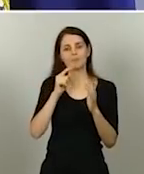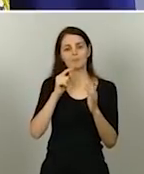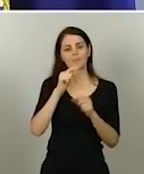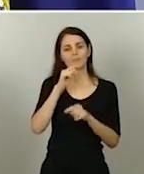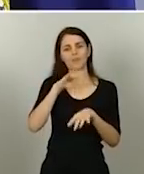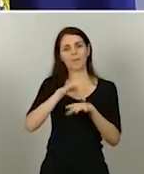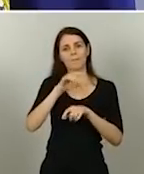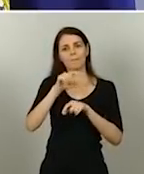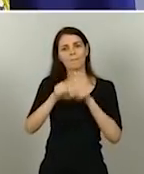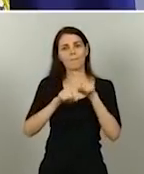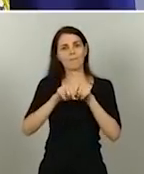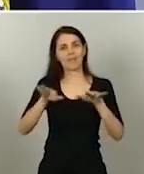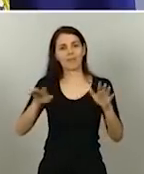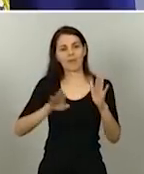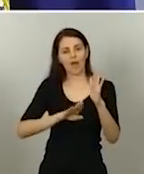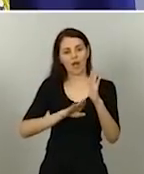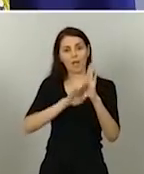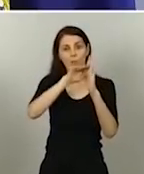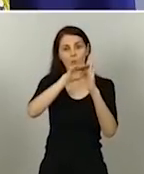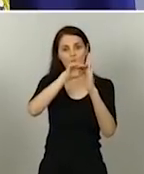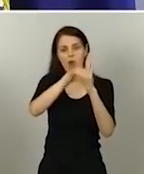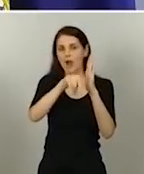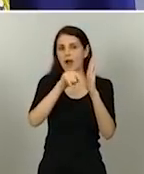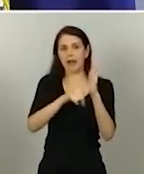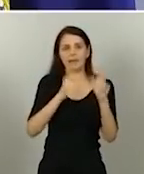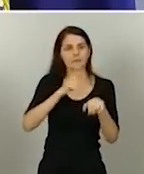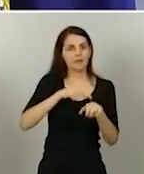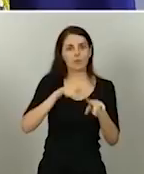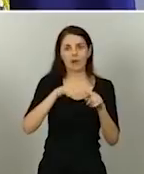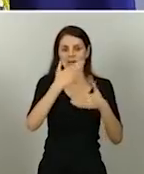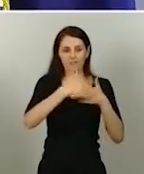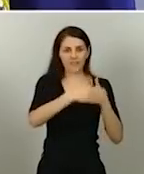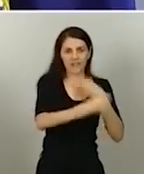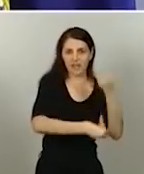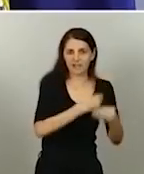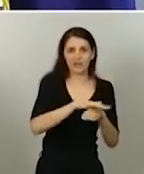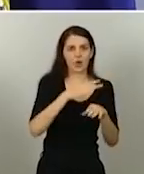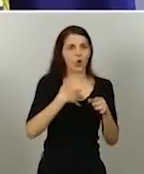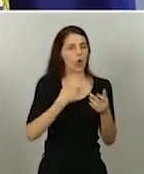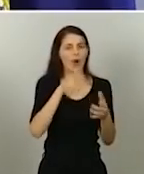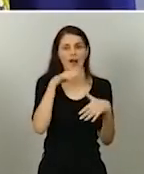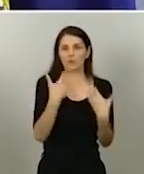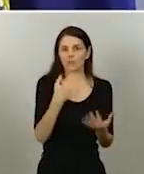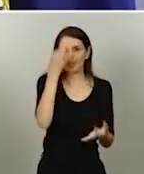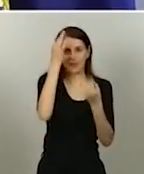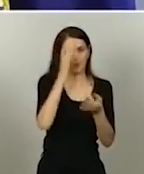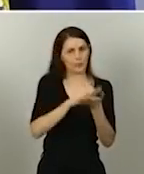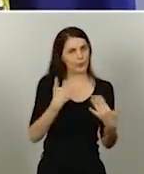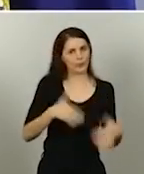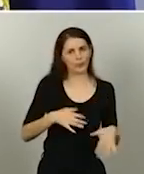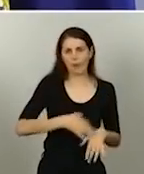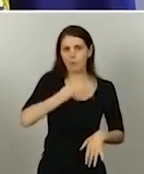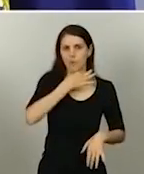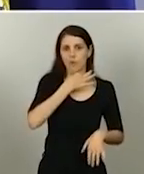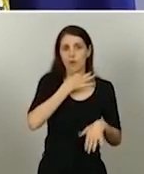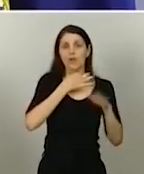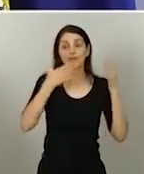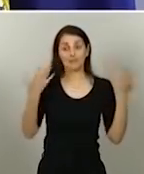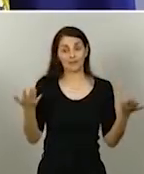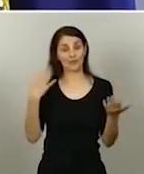rellenar completamente las fichas, hicieron que se tomara la decisión ante la dificultad de ofrecer datos sólidos y estables,